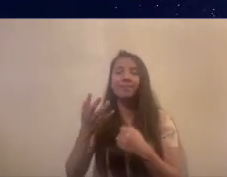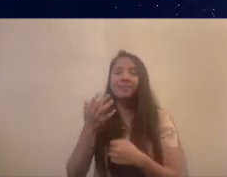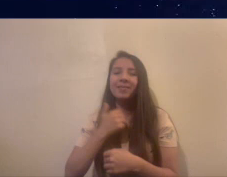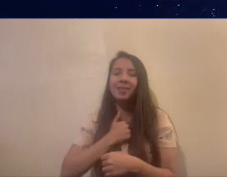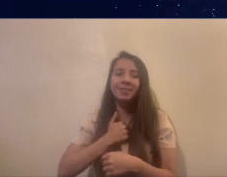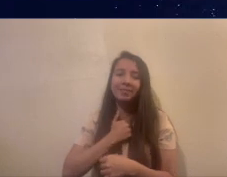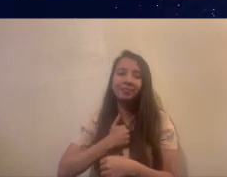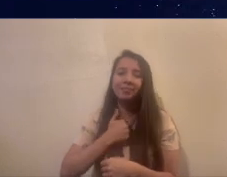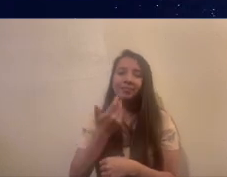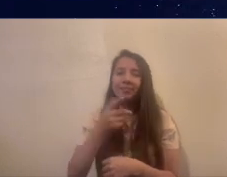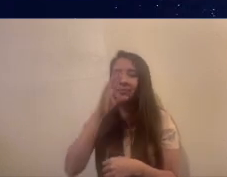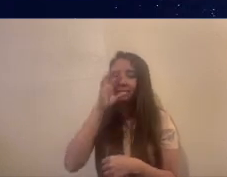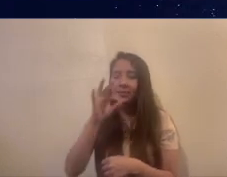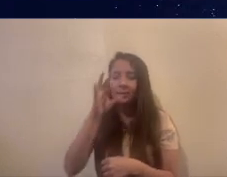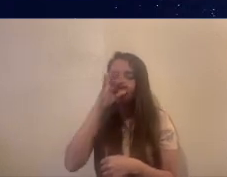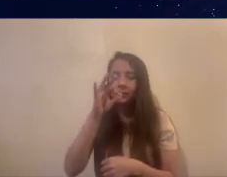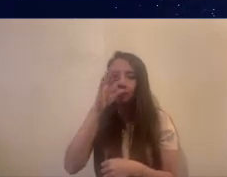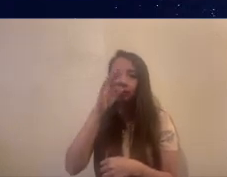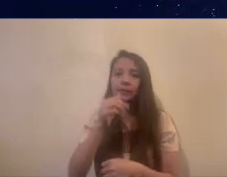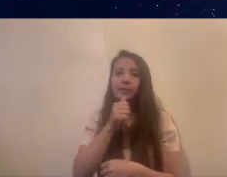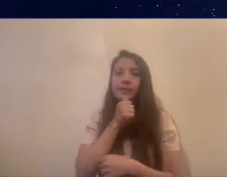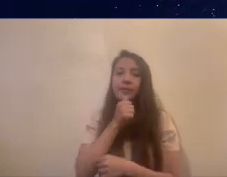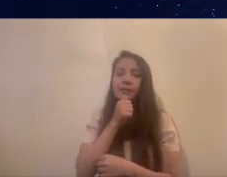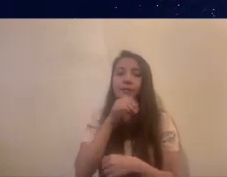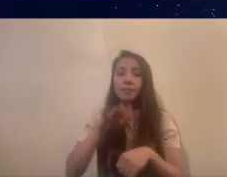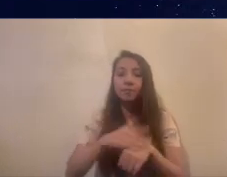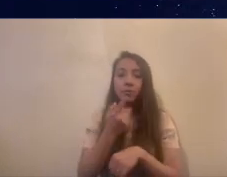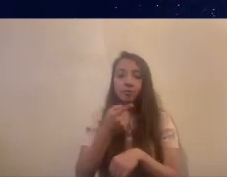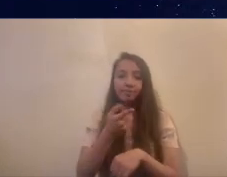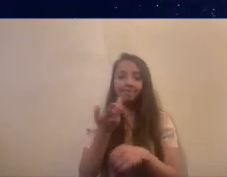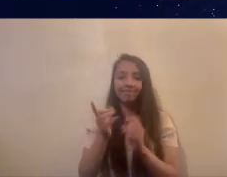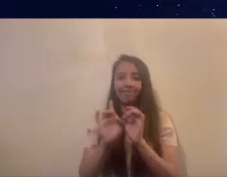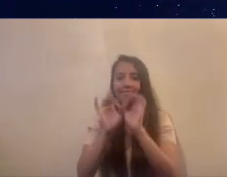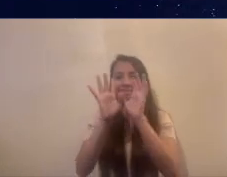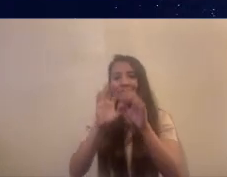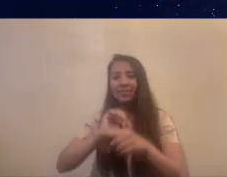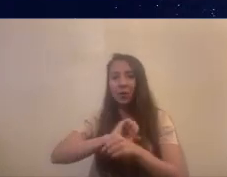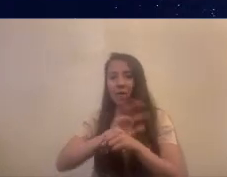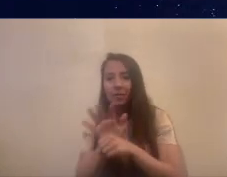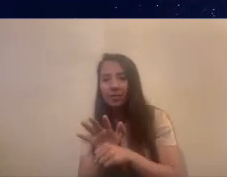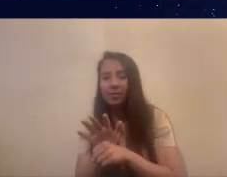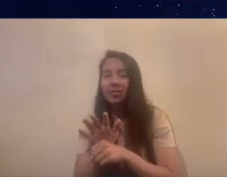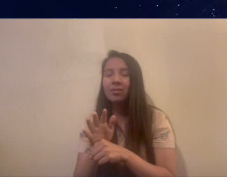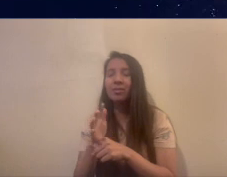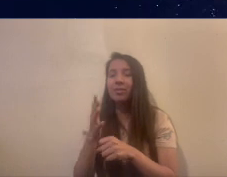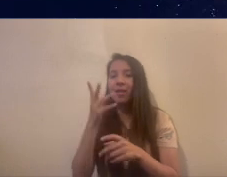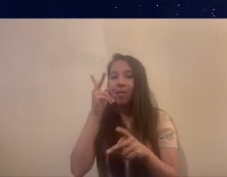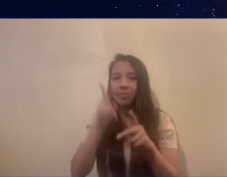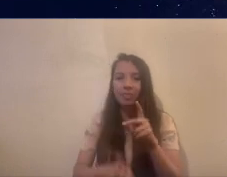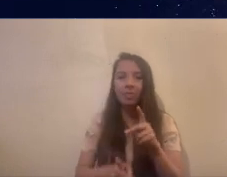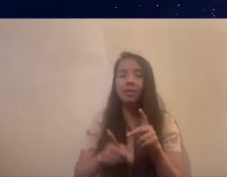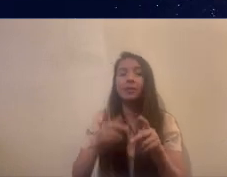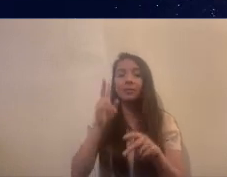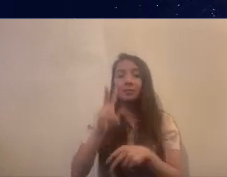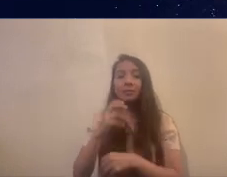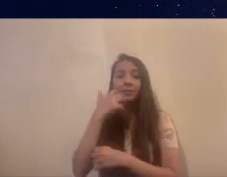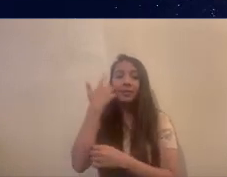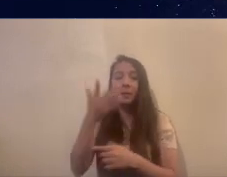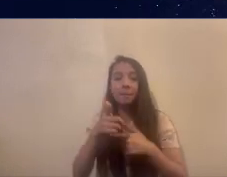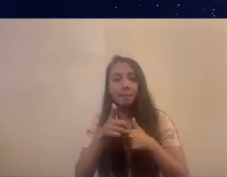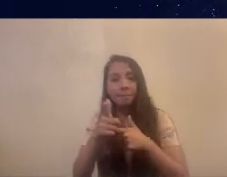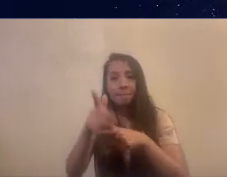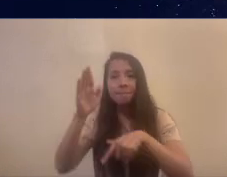que lamentablemente no hemos podido realizar porque nos ha agarrado pandemia de por medio, la idea era continuar con